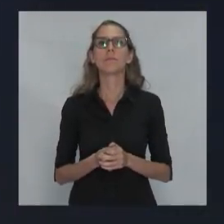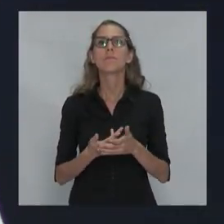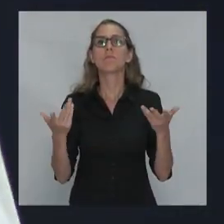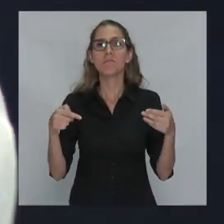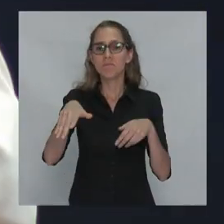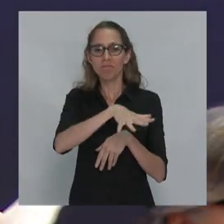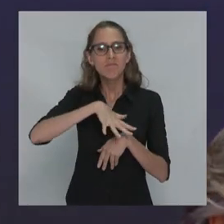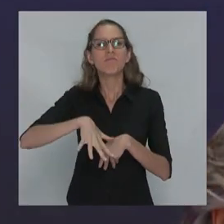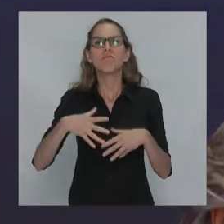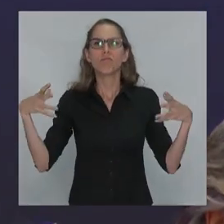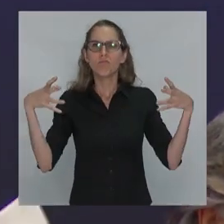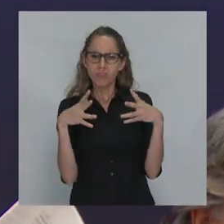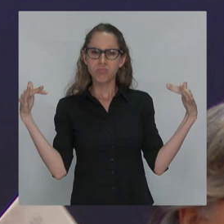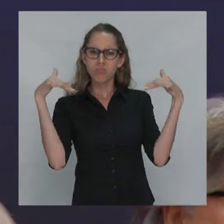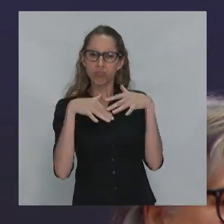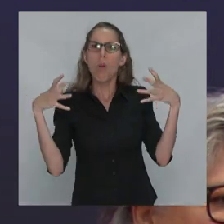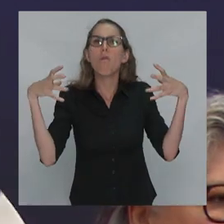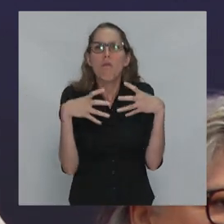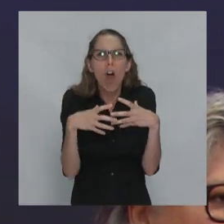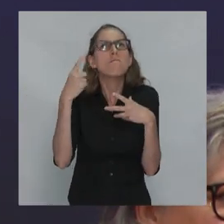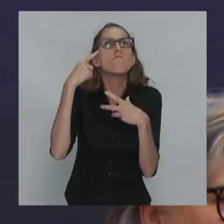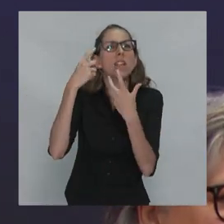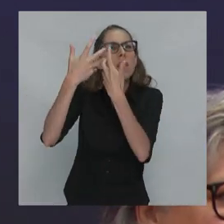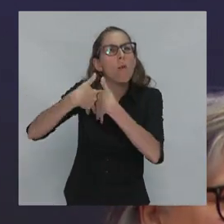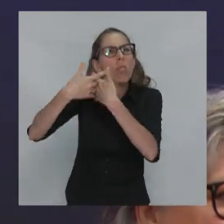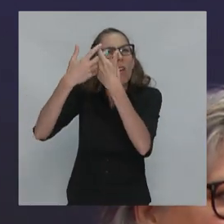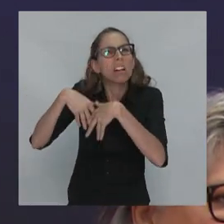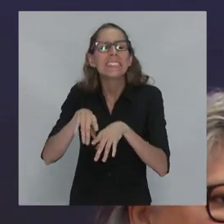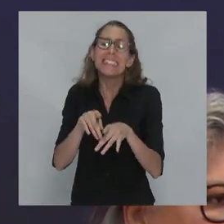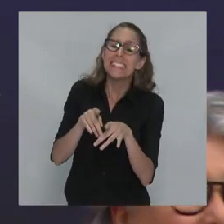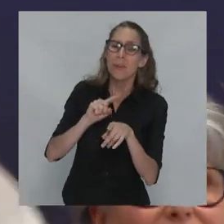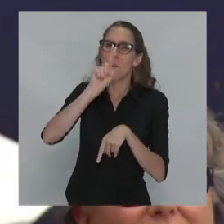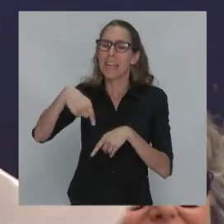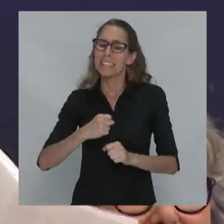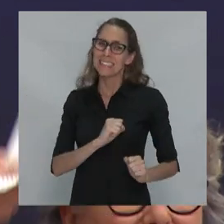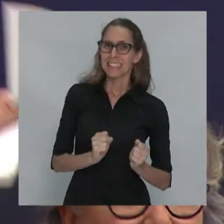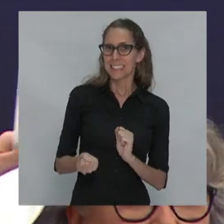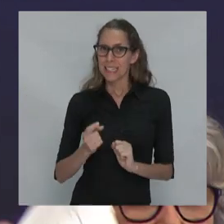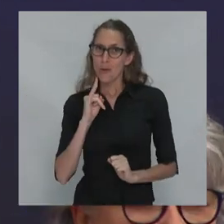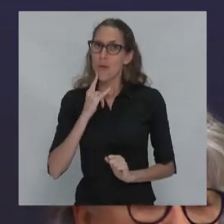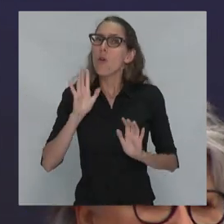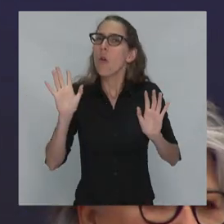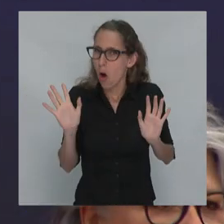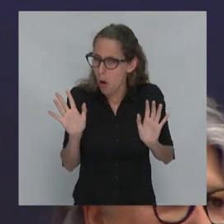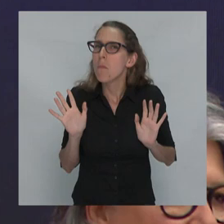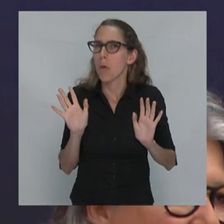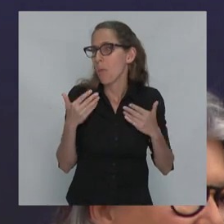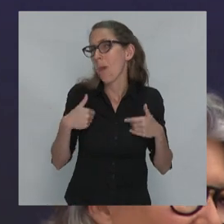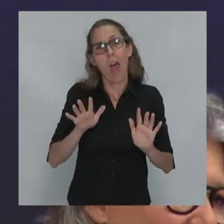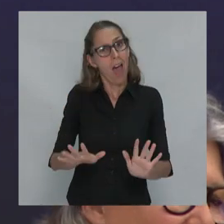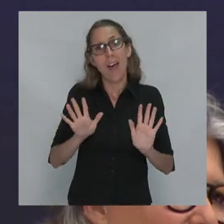Estamos acá en un foro del pensamiento crítico y el pensamiento crítico es incómodo. Y voy a reivindicar la